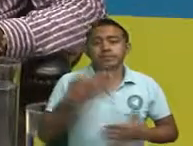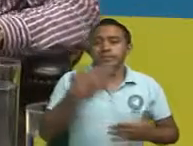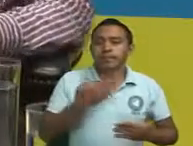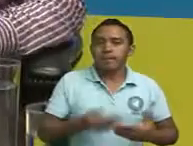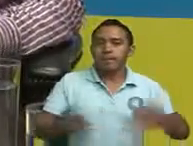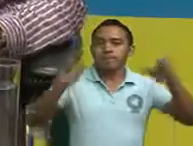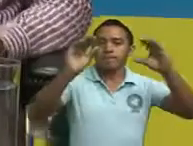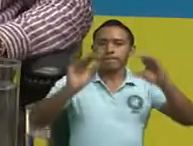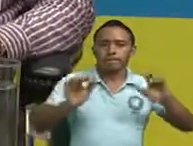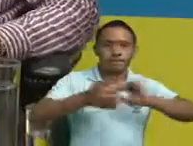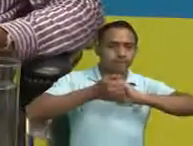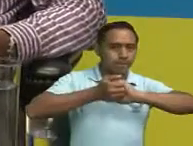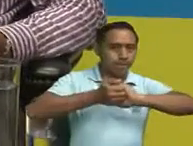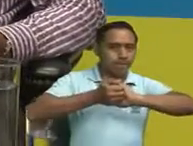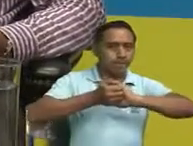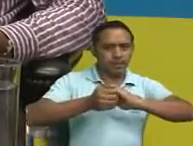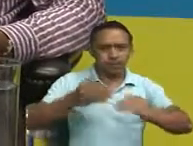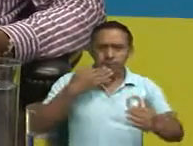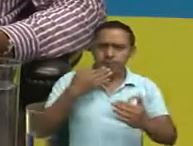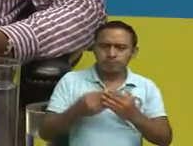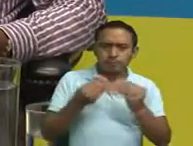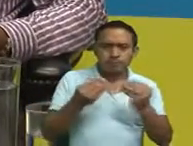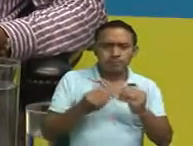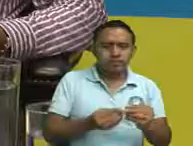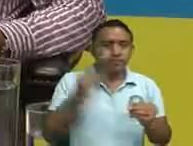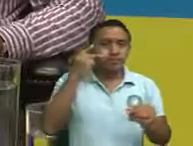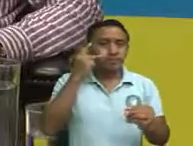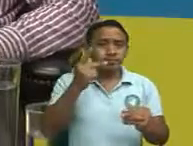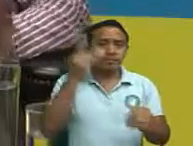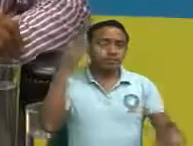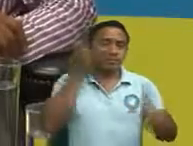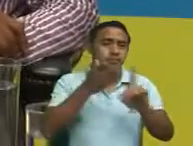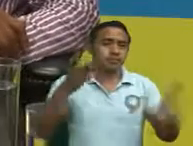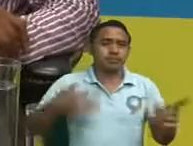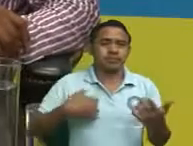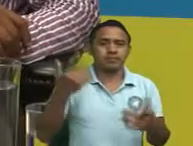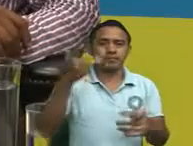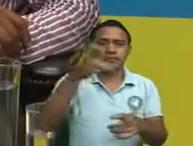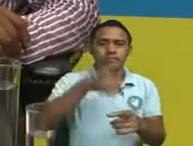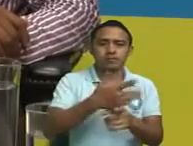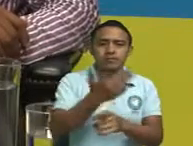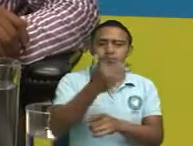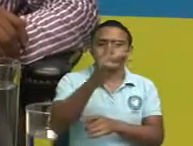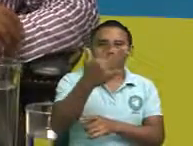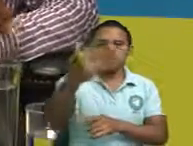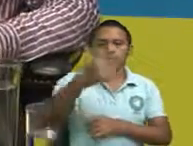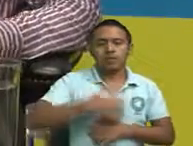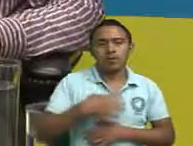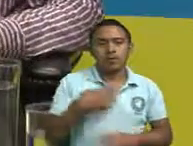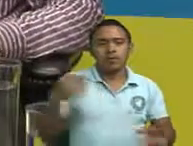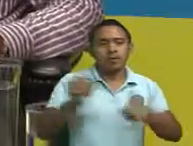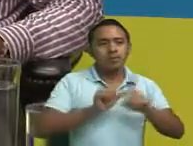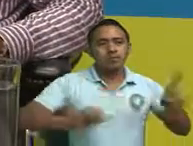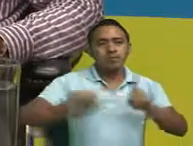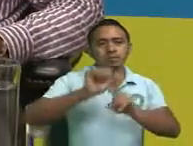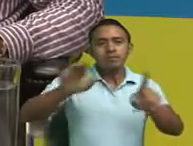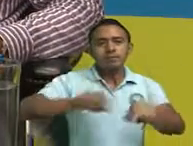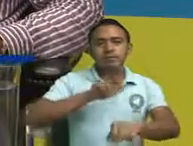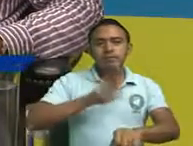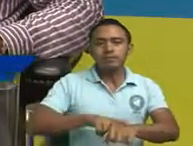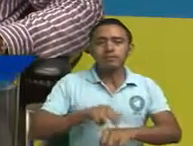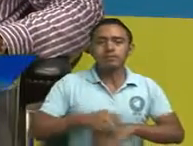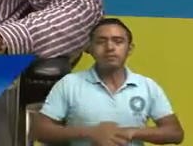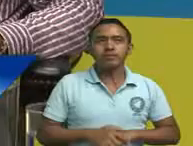Buenas tardes, amigos televidentes. Muchas gracias por su fiel sintonía al canal 98, el canal parlamentario, el canal de la